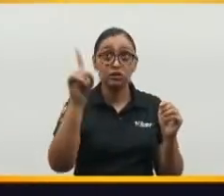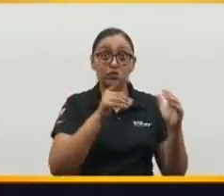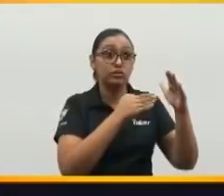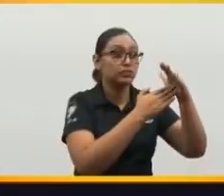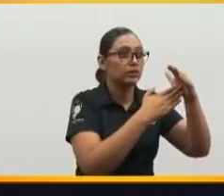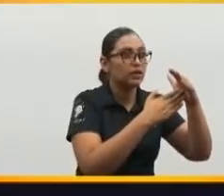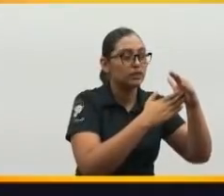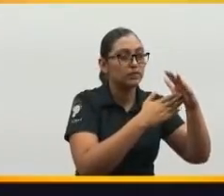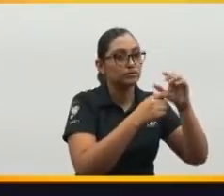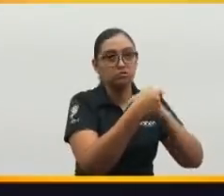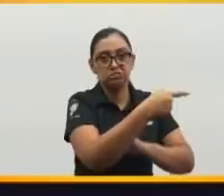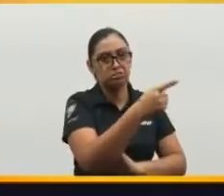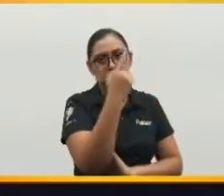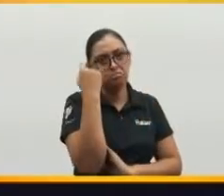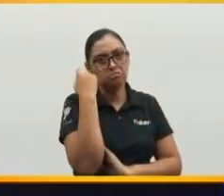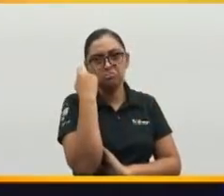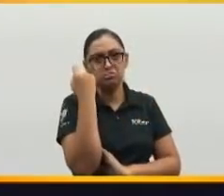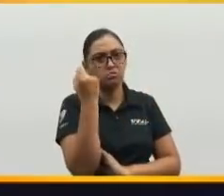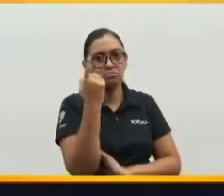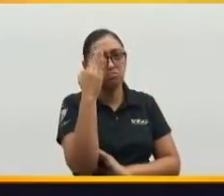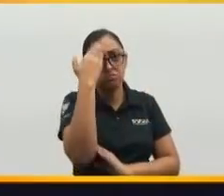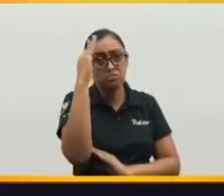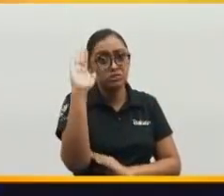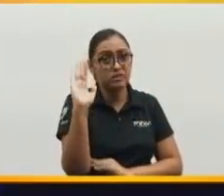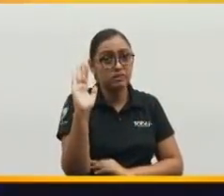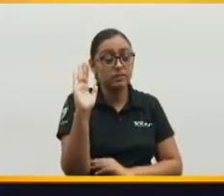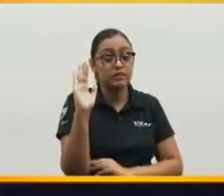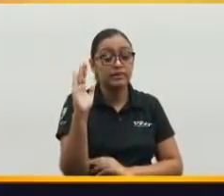Amigo, te lo voy a decir con mucho cariño y respeto. El día de hoy,